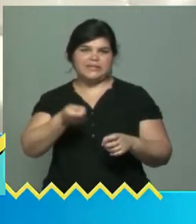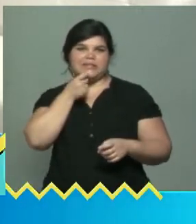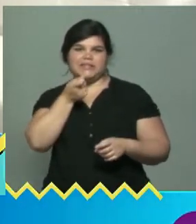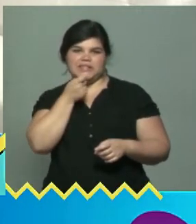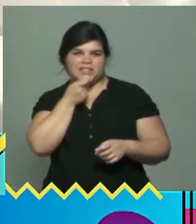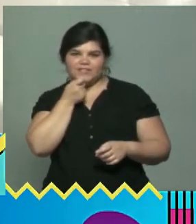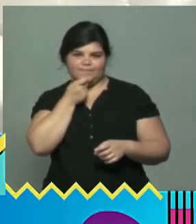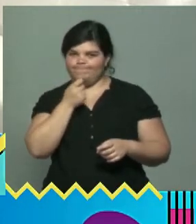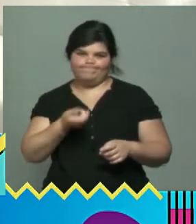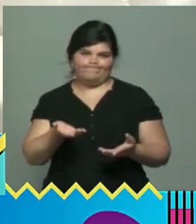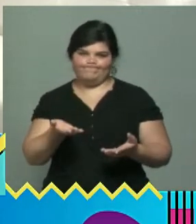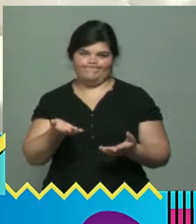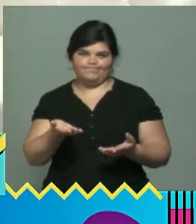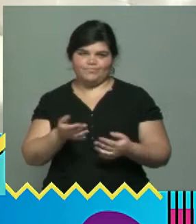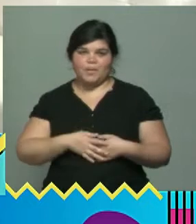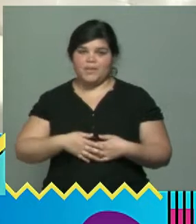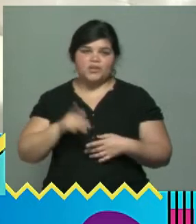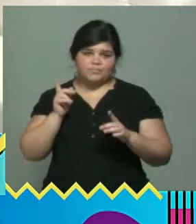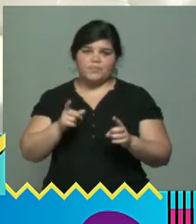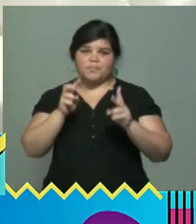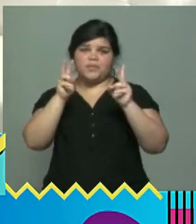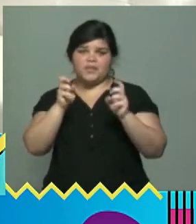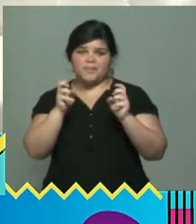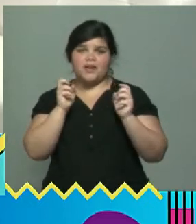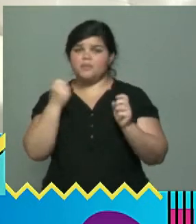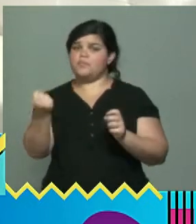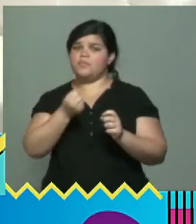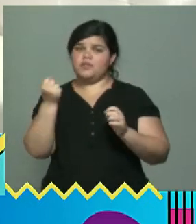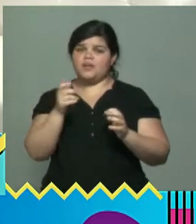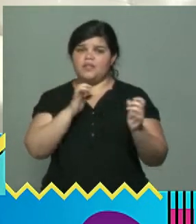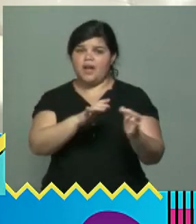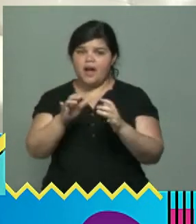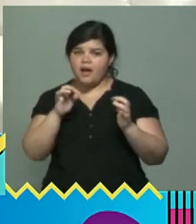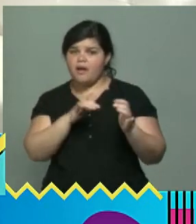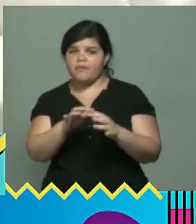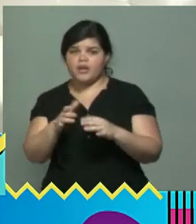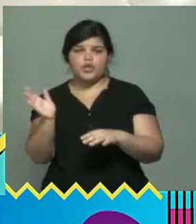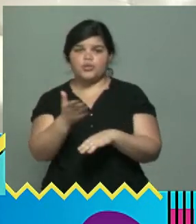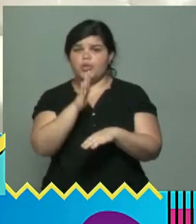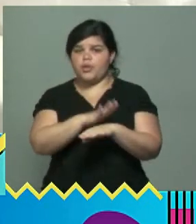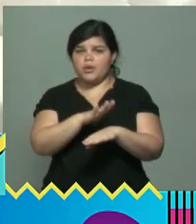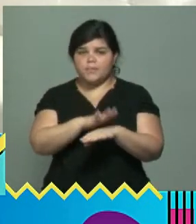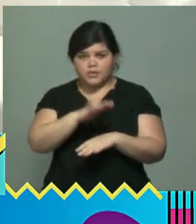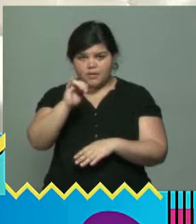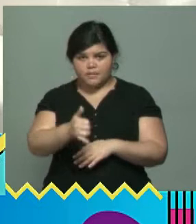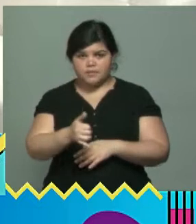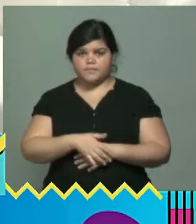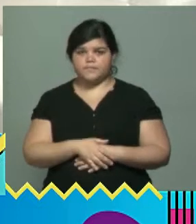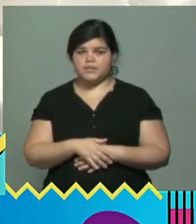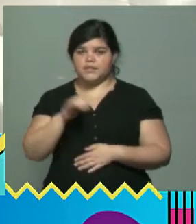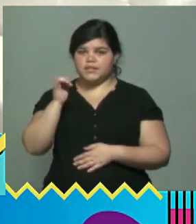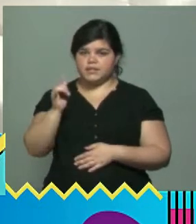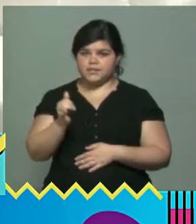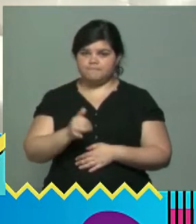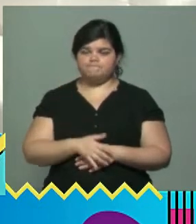¿no? Pero obviamente que hay que tratarla y hay que ponerse todos como responsables de esto. Obviamente, parece, no da para el chiste, pero sí para la